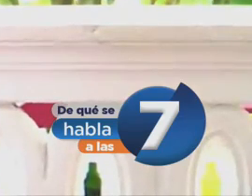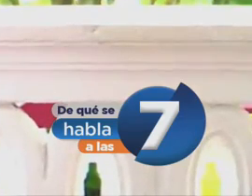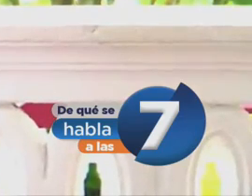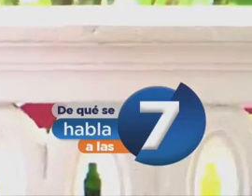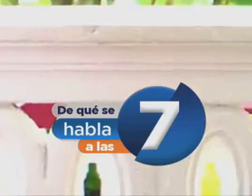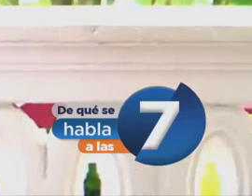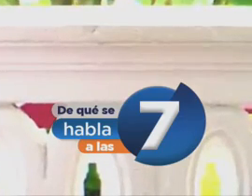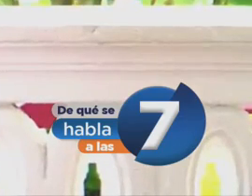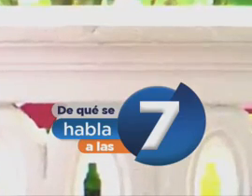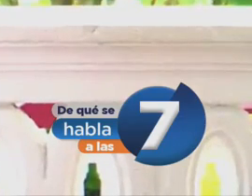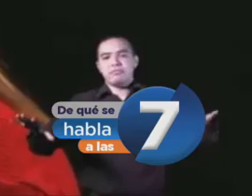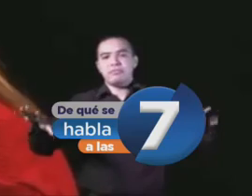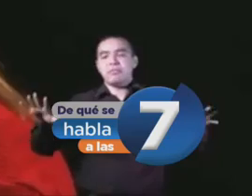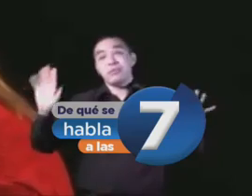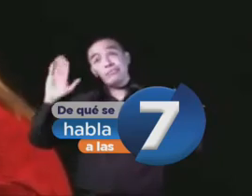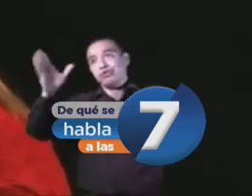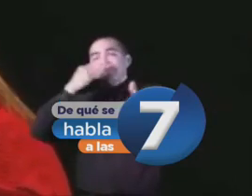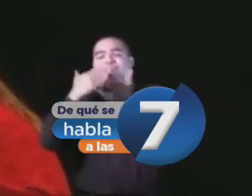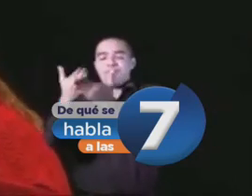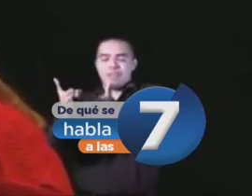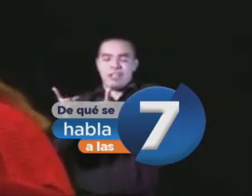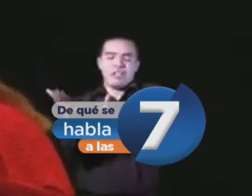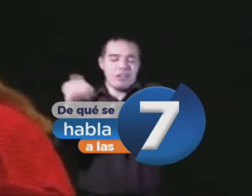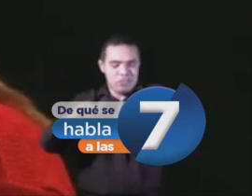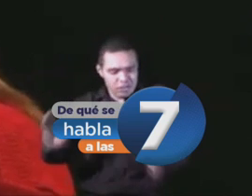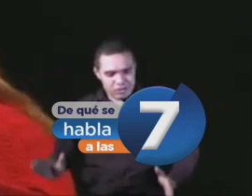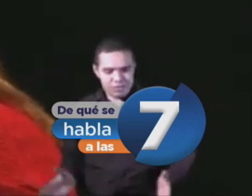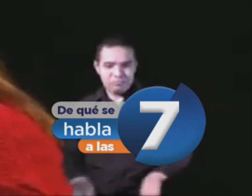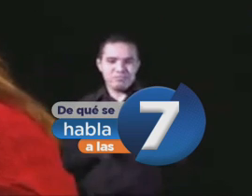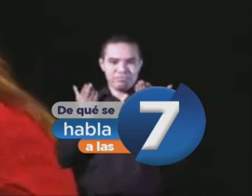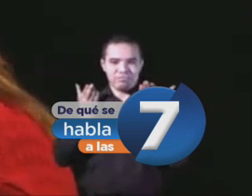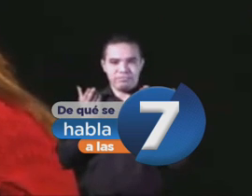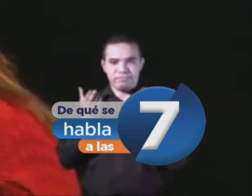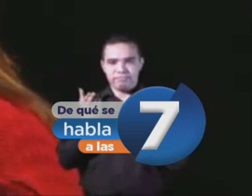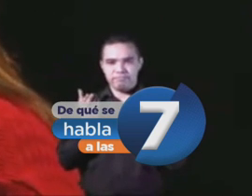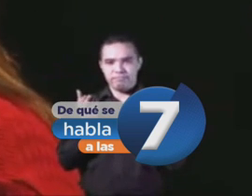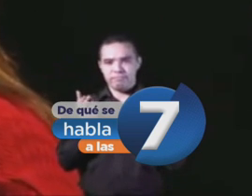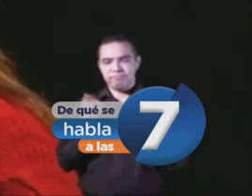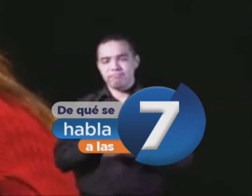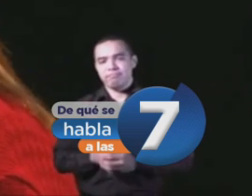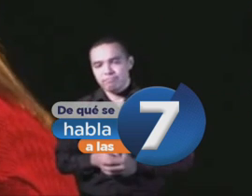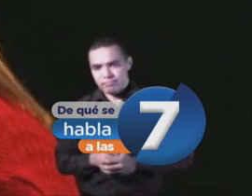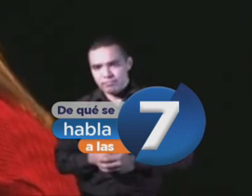el corazón. ¿Qué le digo yo a los señores de la FARC?